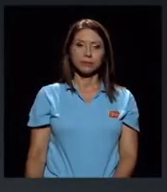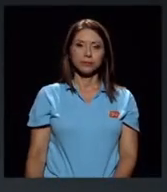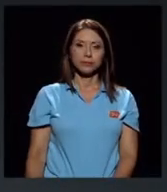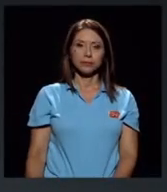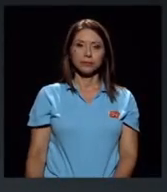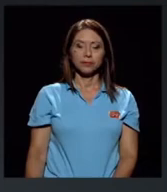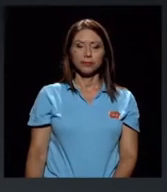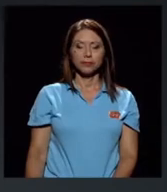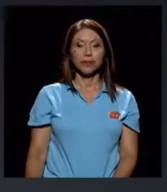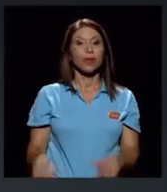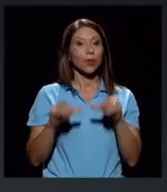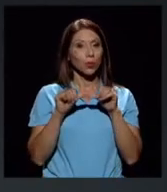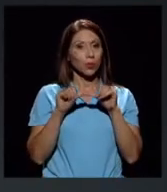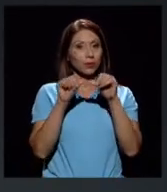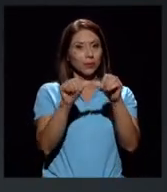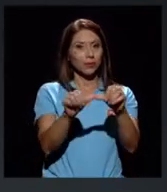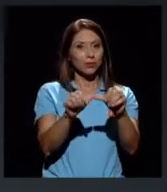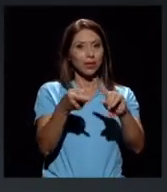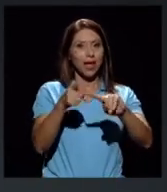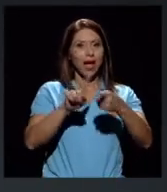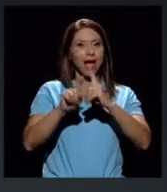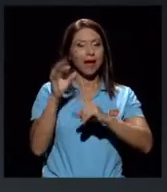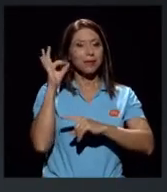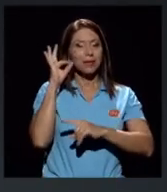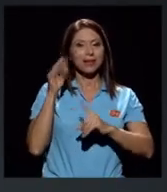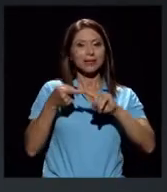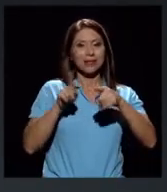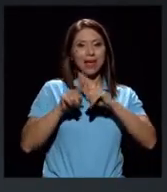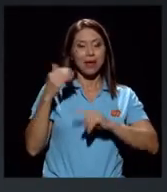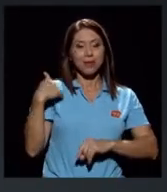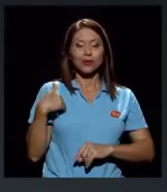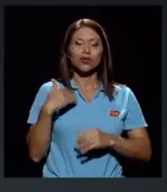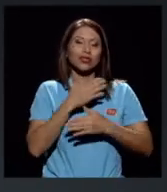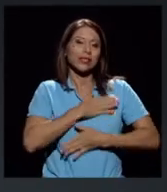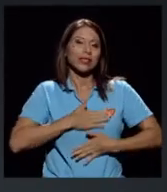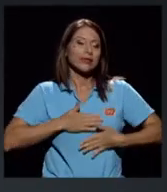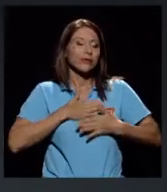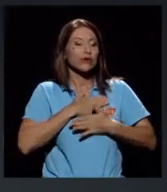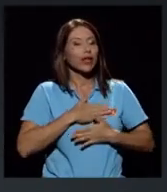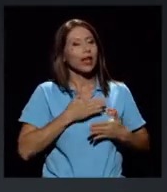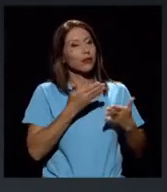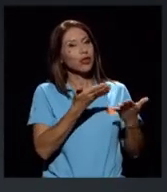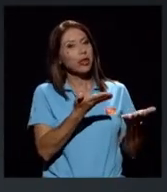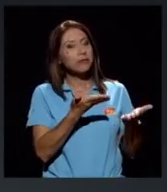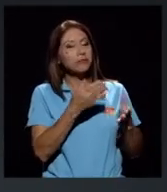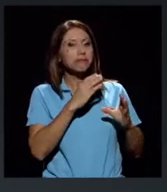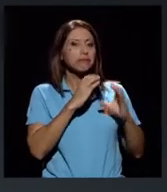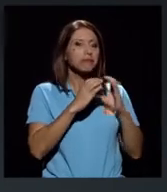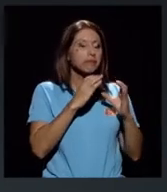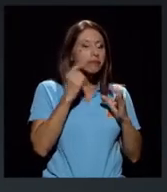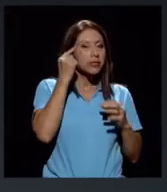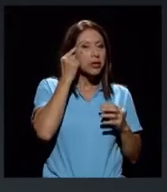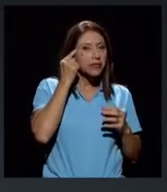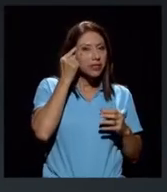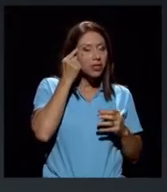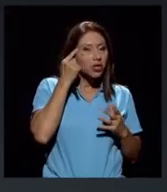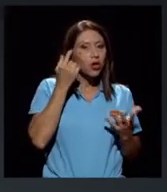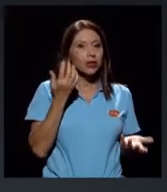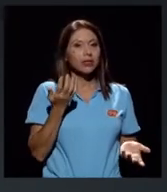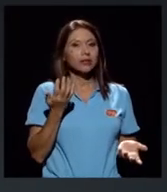continuamos amigas amigos disfrutando de las reflexiones y de las